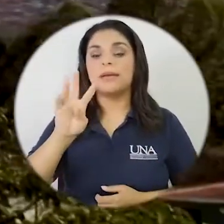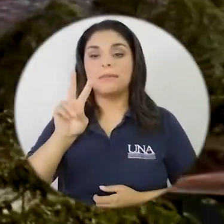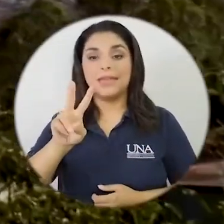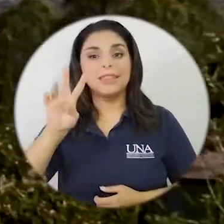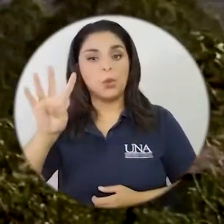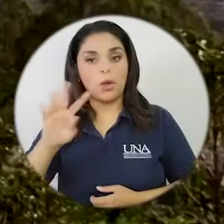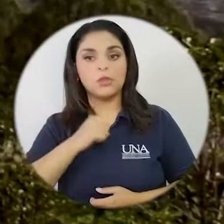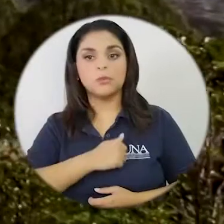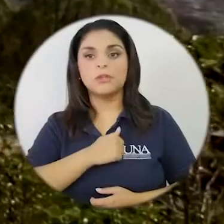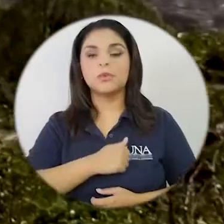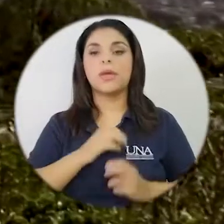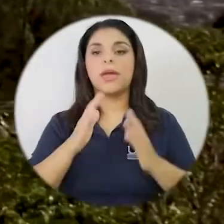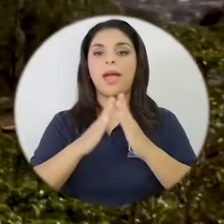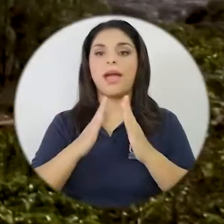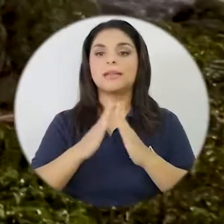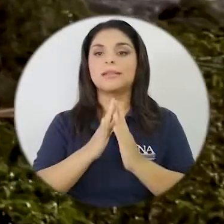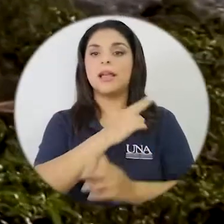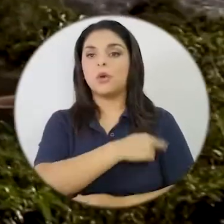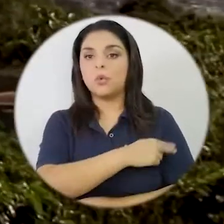Casas de la Cruz Roja,